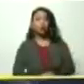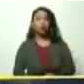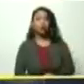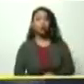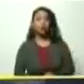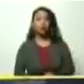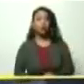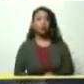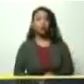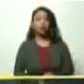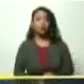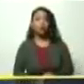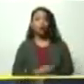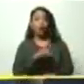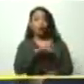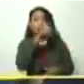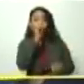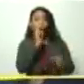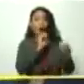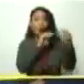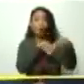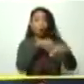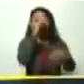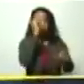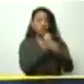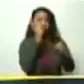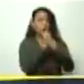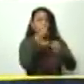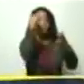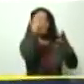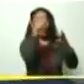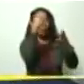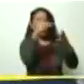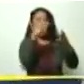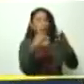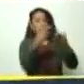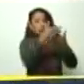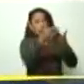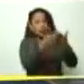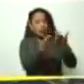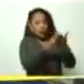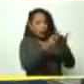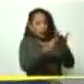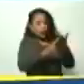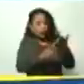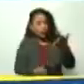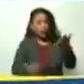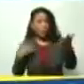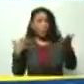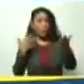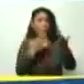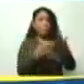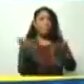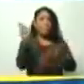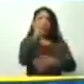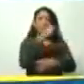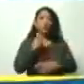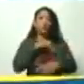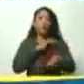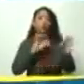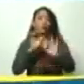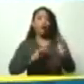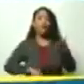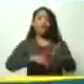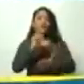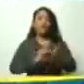que este acuerdo trabajado de manera detallada durante meses nosotros estamos preparados para